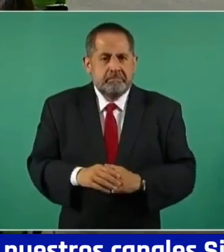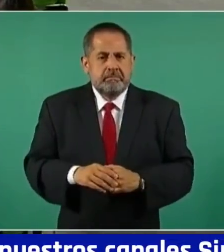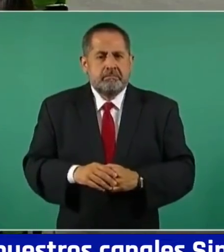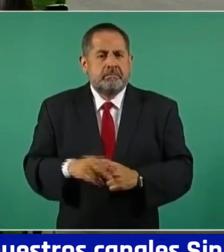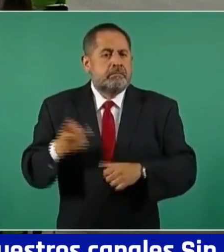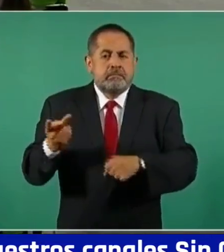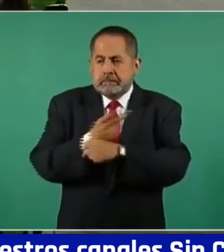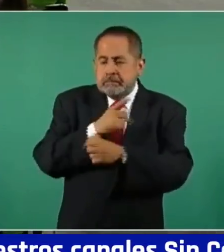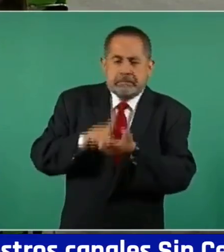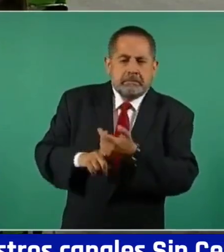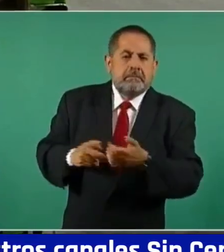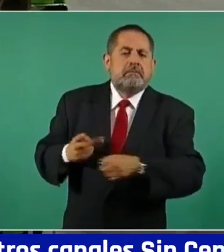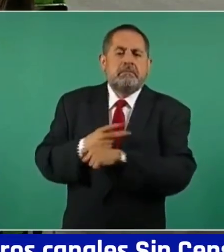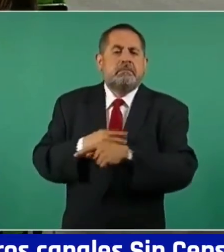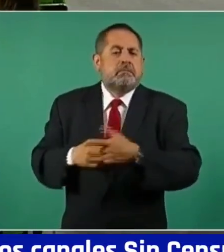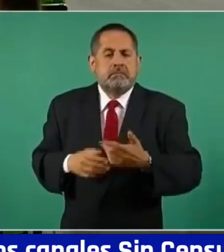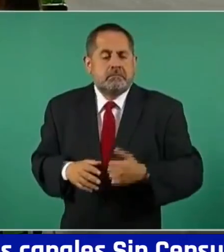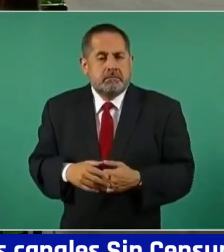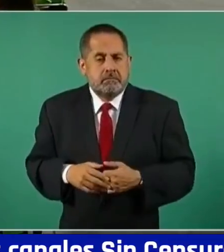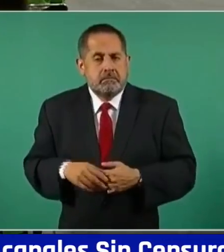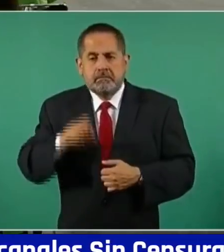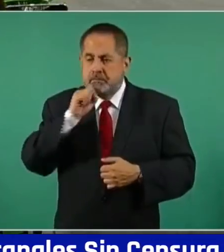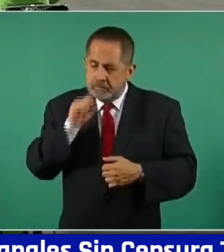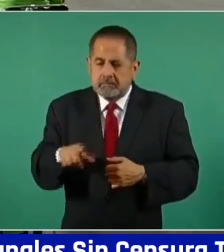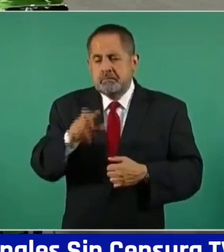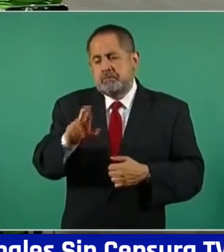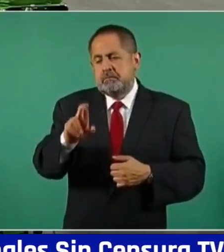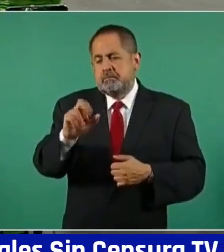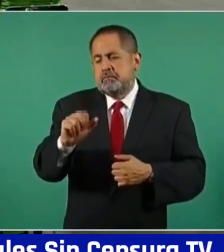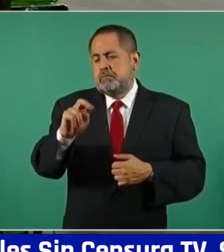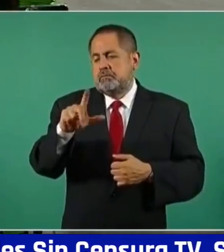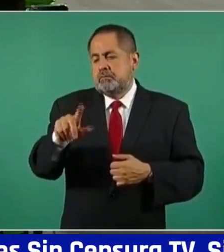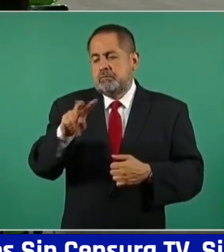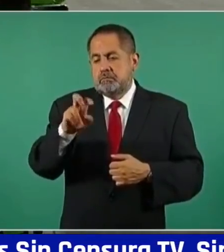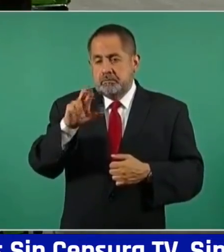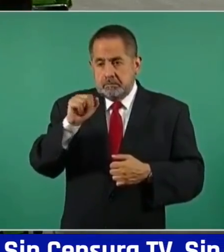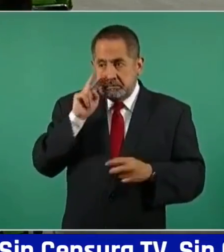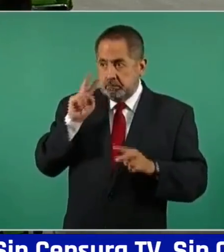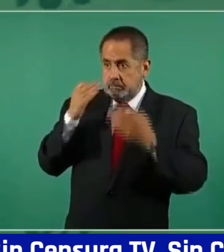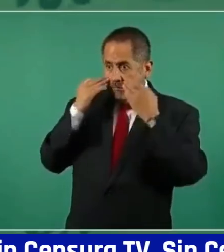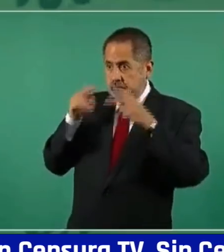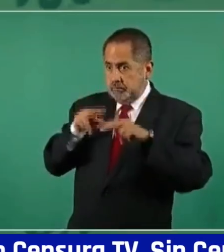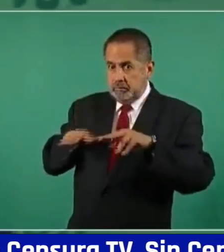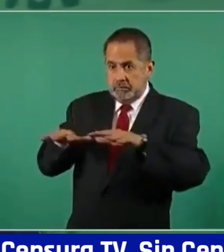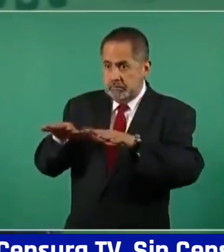¿Y qué pasó? Que Raúl Vera, viendo esa realidad,